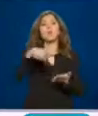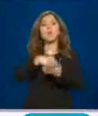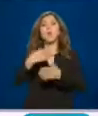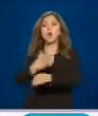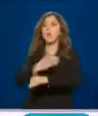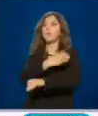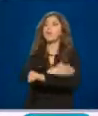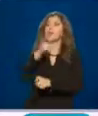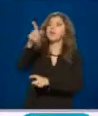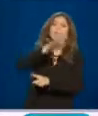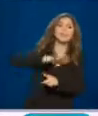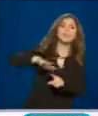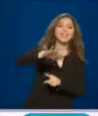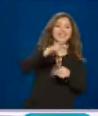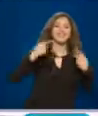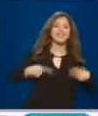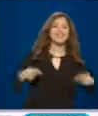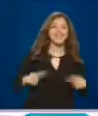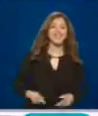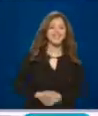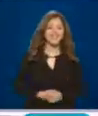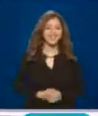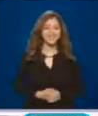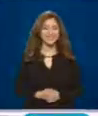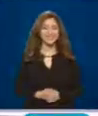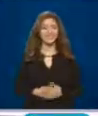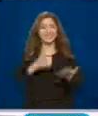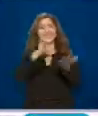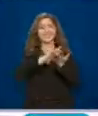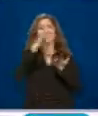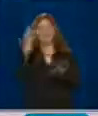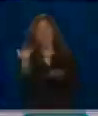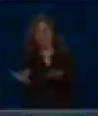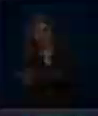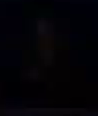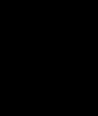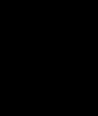aquí del estudio, ¿no? Gracias, Mónica, buen Gracias día. a ustedes. buenos días. Muchísimas gracias.